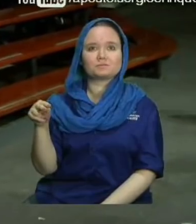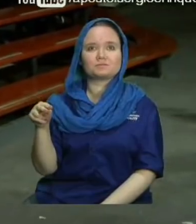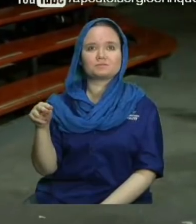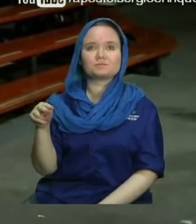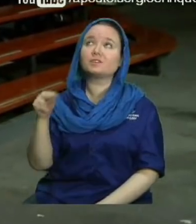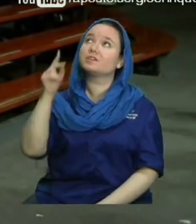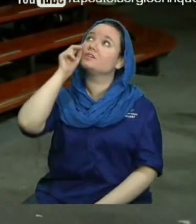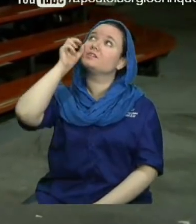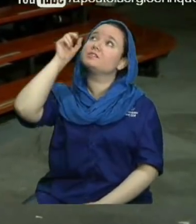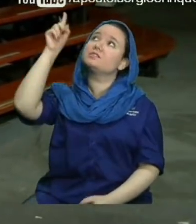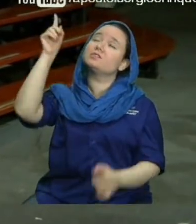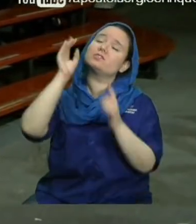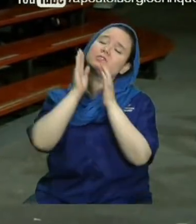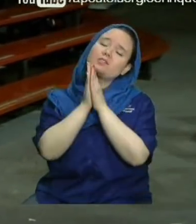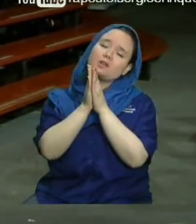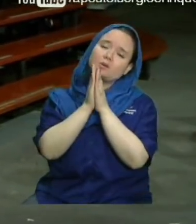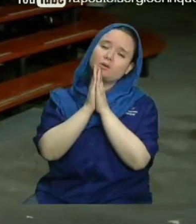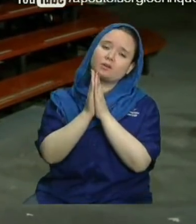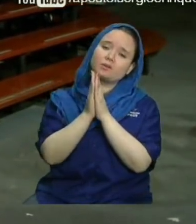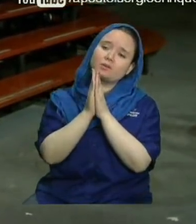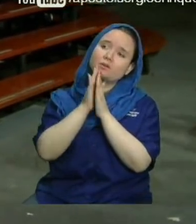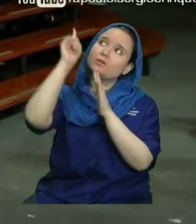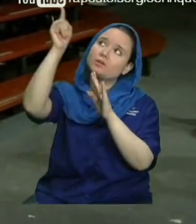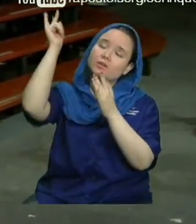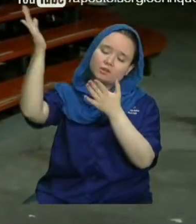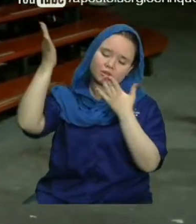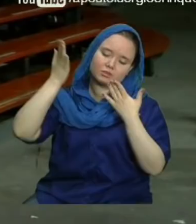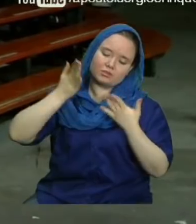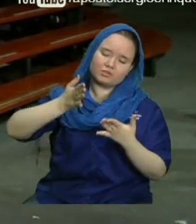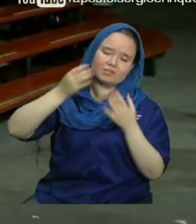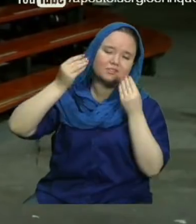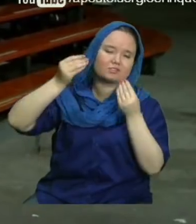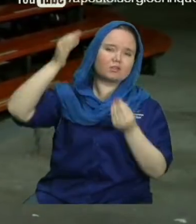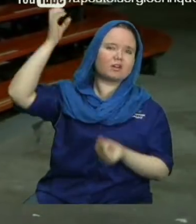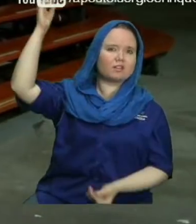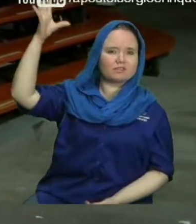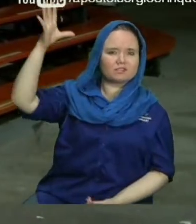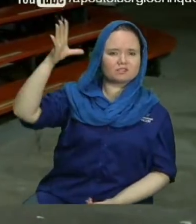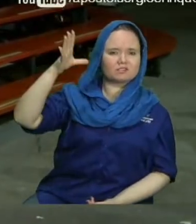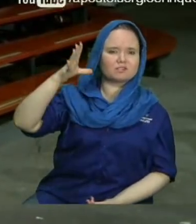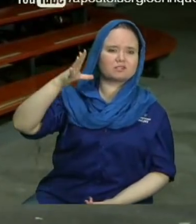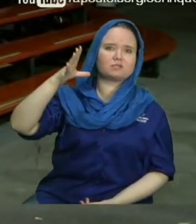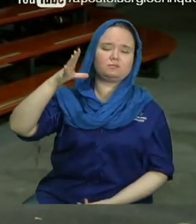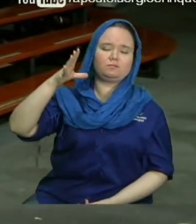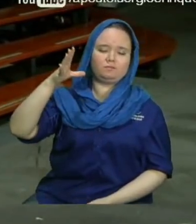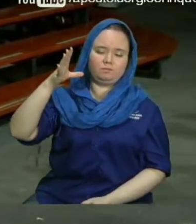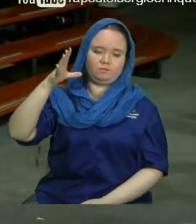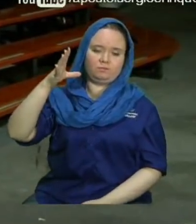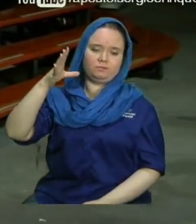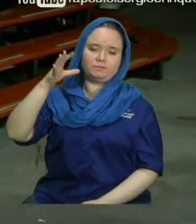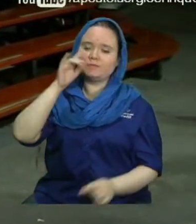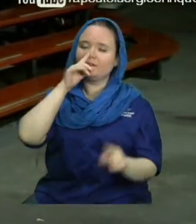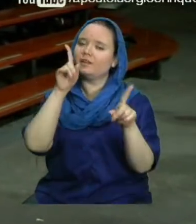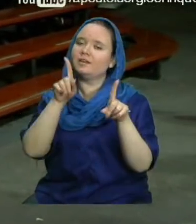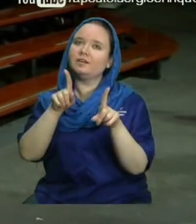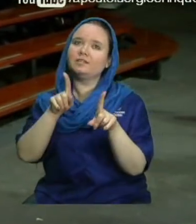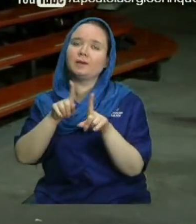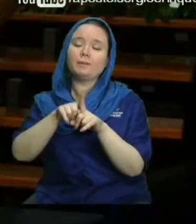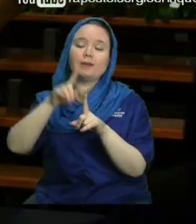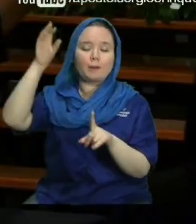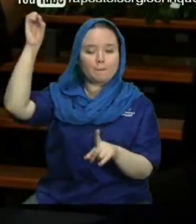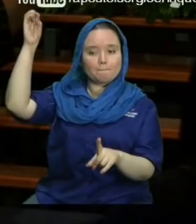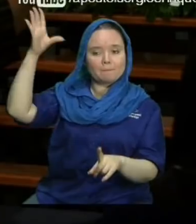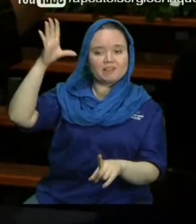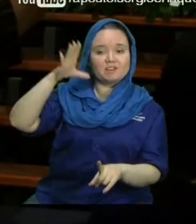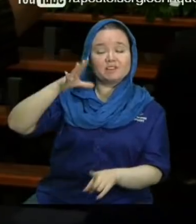Te ruego, Señor, que traigas todas estas bendiciones, aún las que dejaron atrás